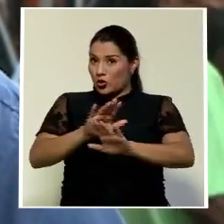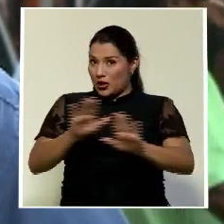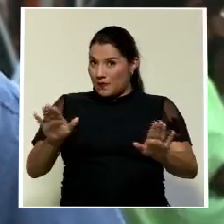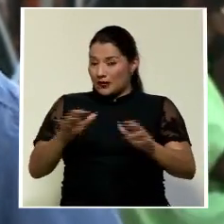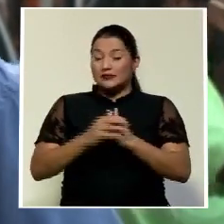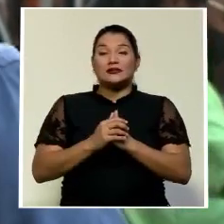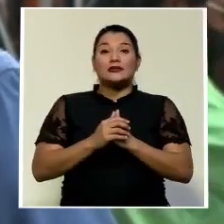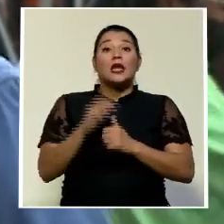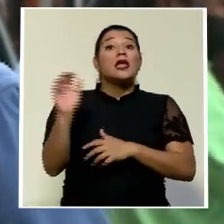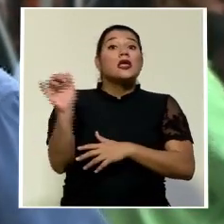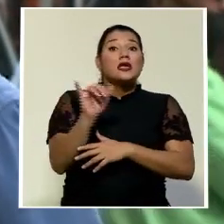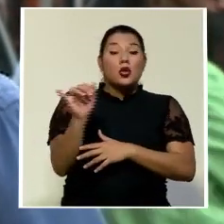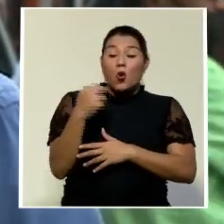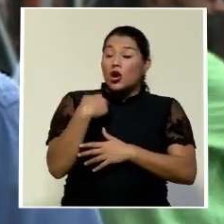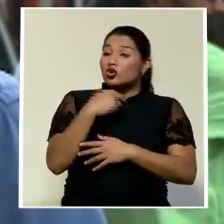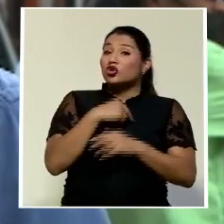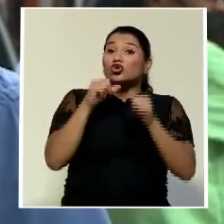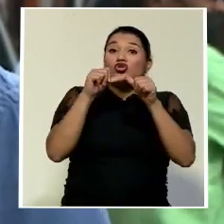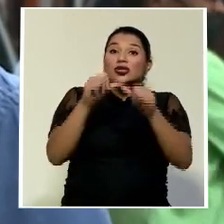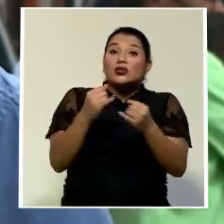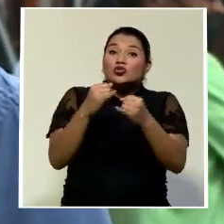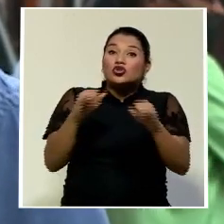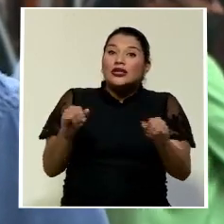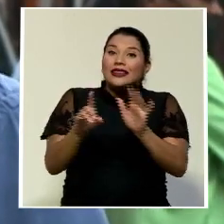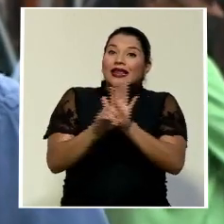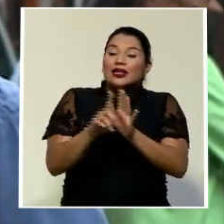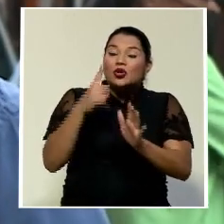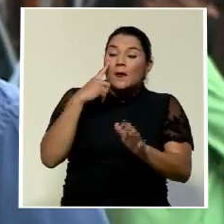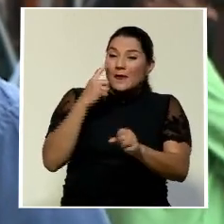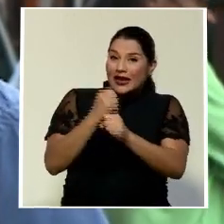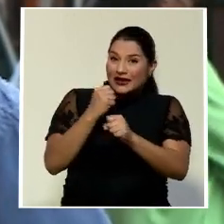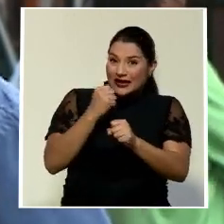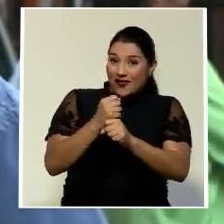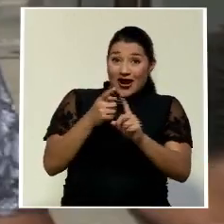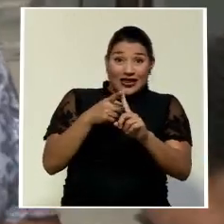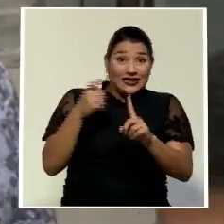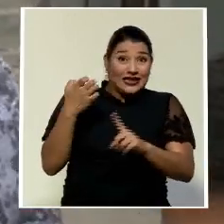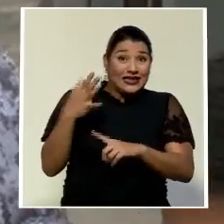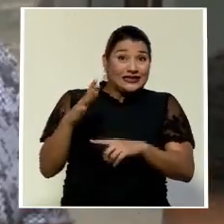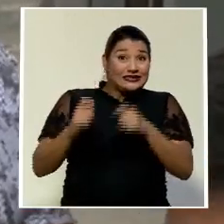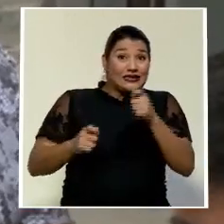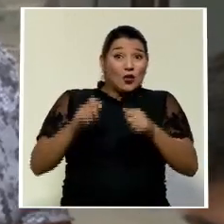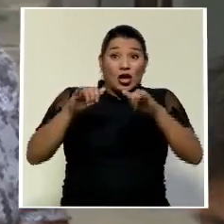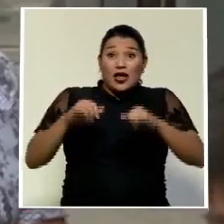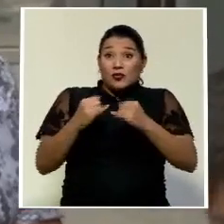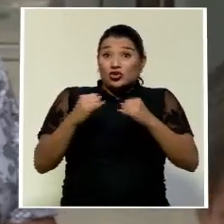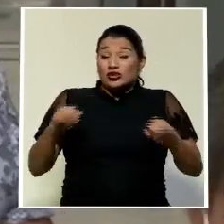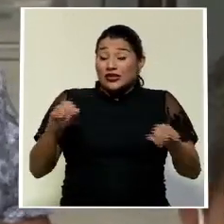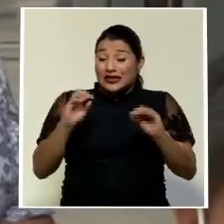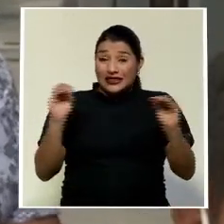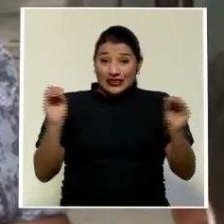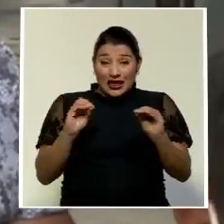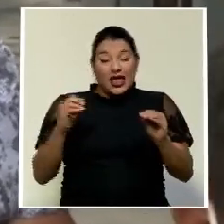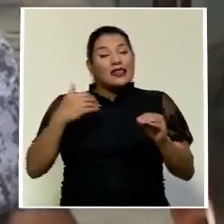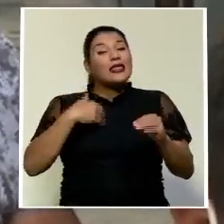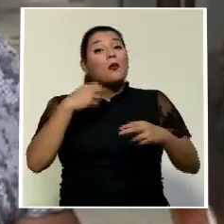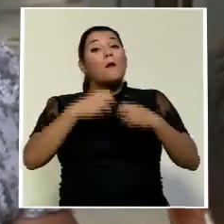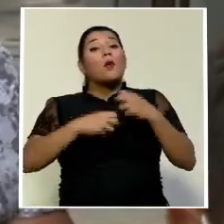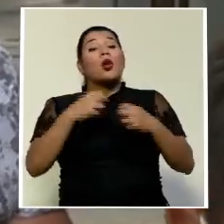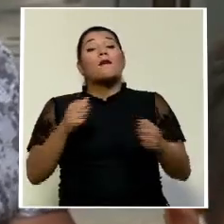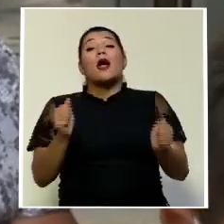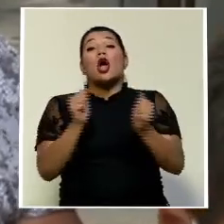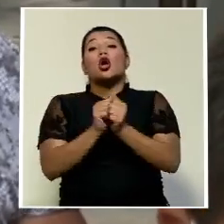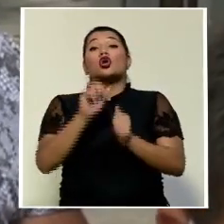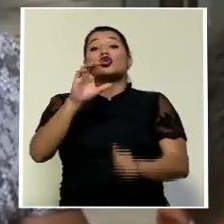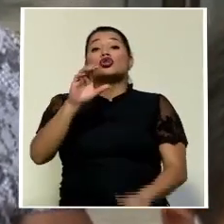Igual seguimos sin el derecho a trabajar. A partir del 15 de septiembre quedamos sin nada. Tenemos una problemática con el CTP de